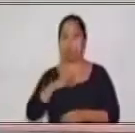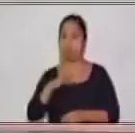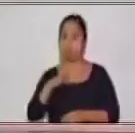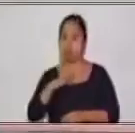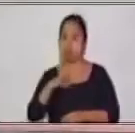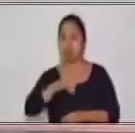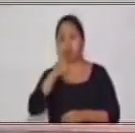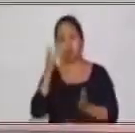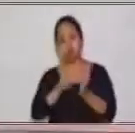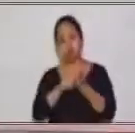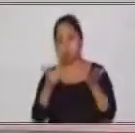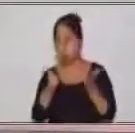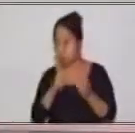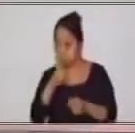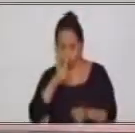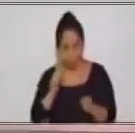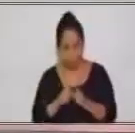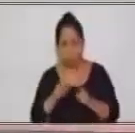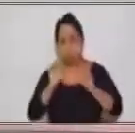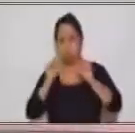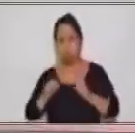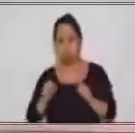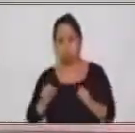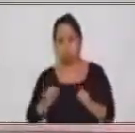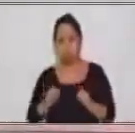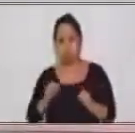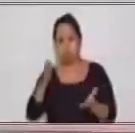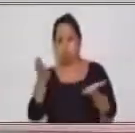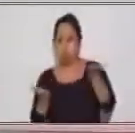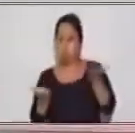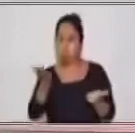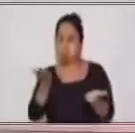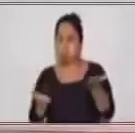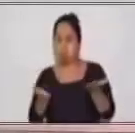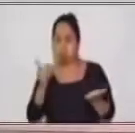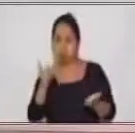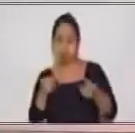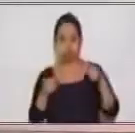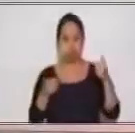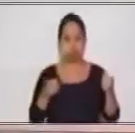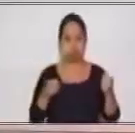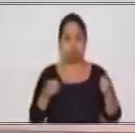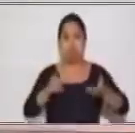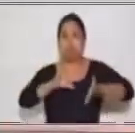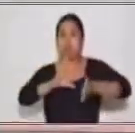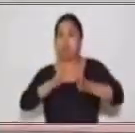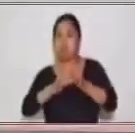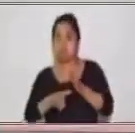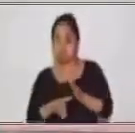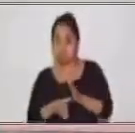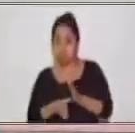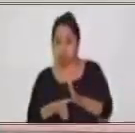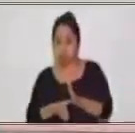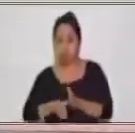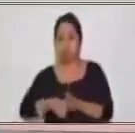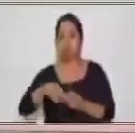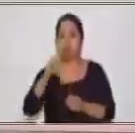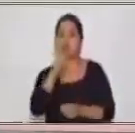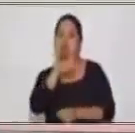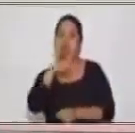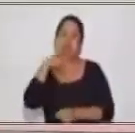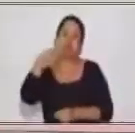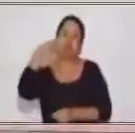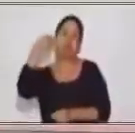podemos hacer esta comparación del neoclasicismo y después surge el romanticismo. El romanticismo es